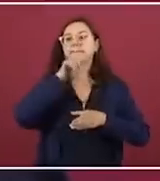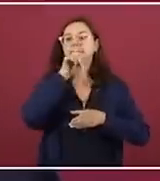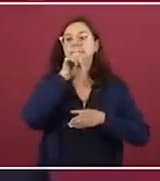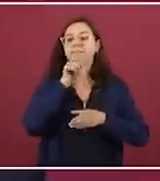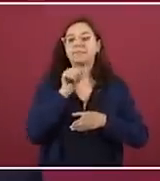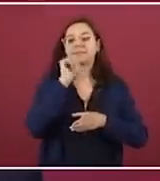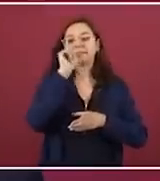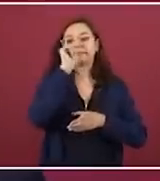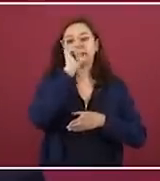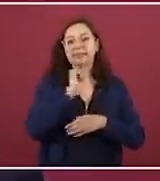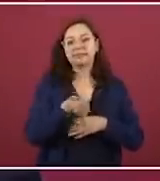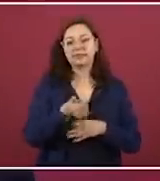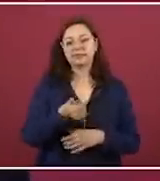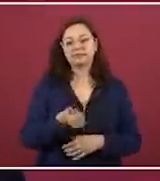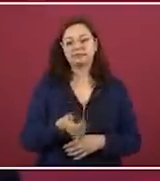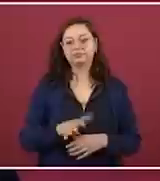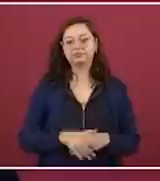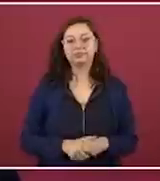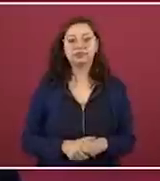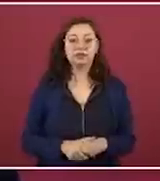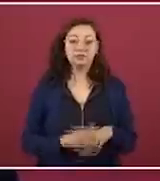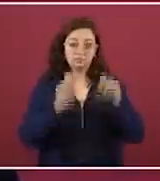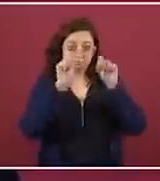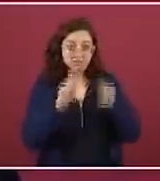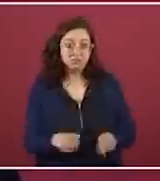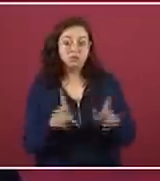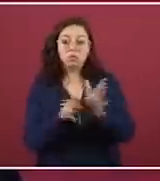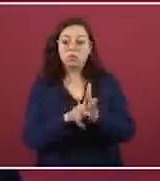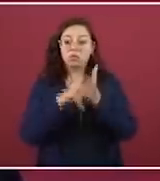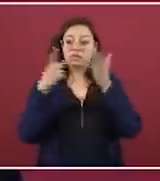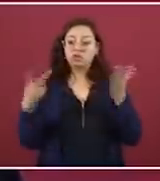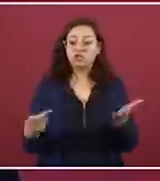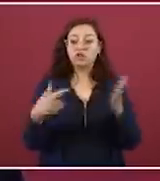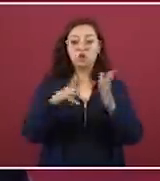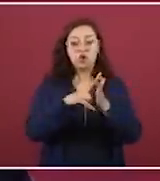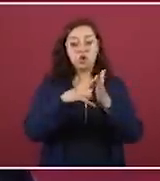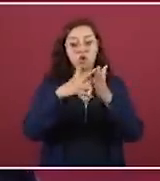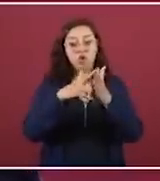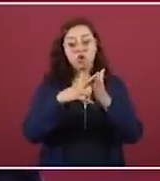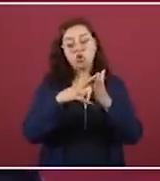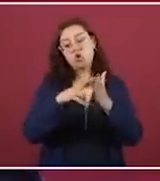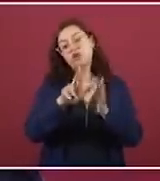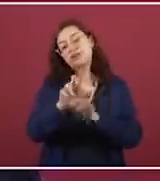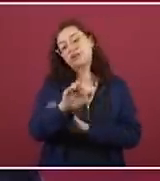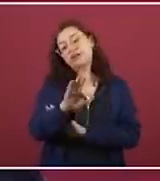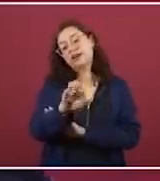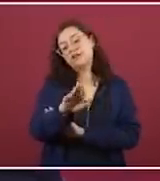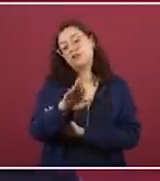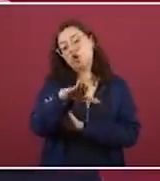Bueno, el Reforma, con todo respeto,